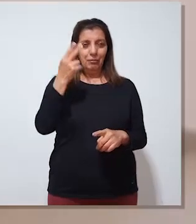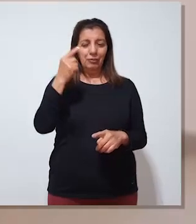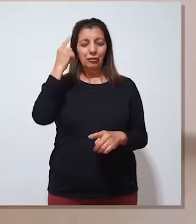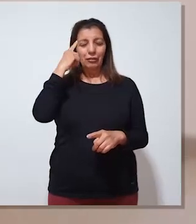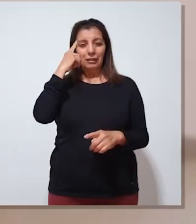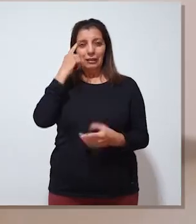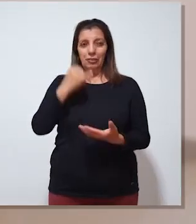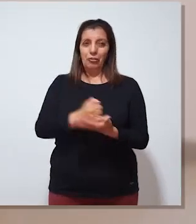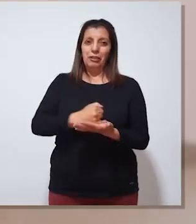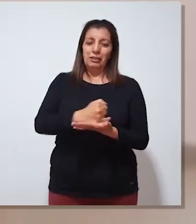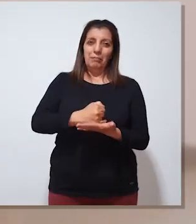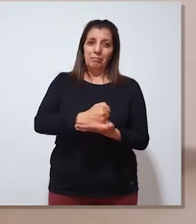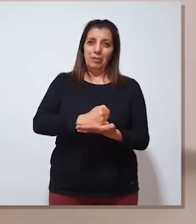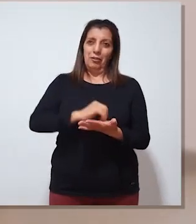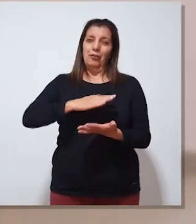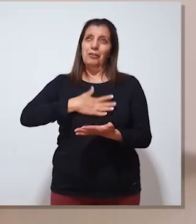te amo. Que así sea.